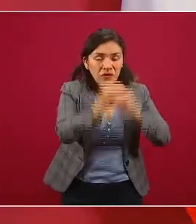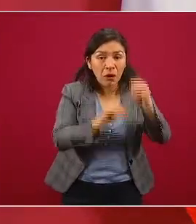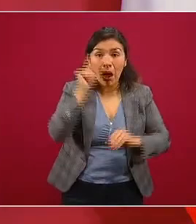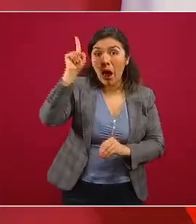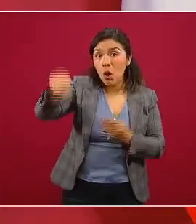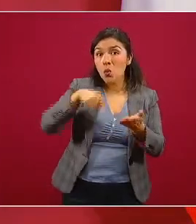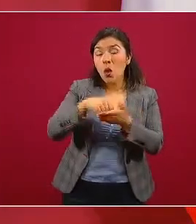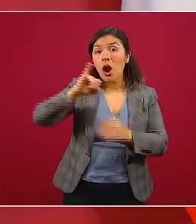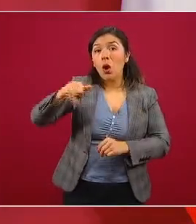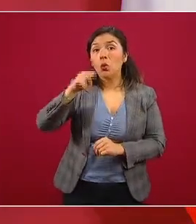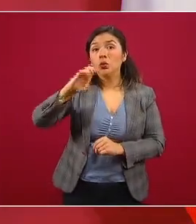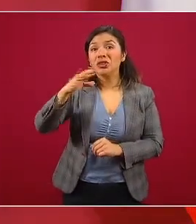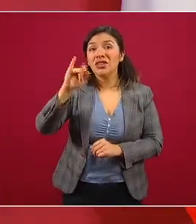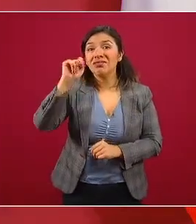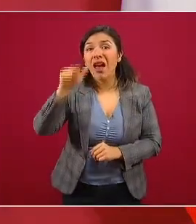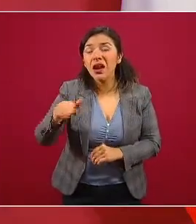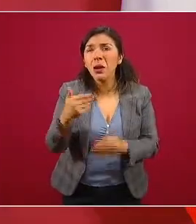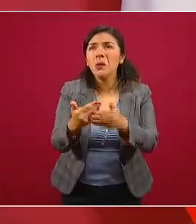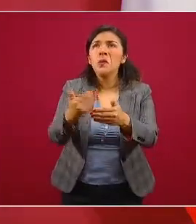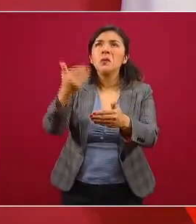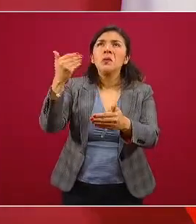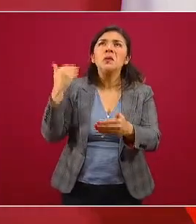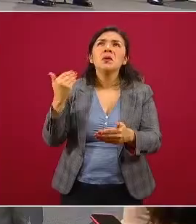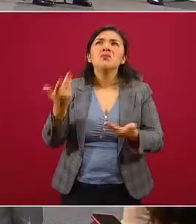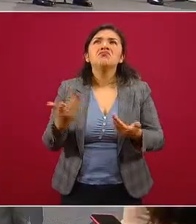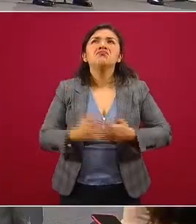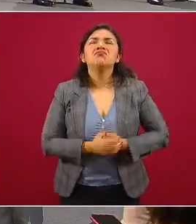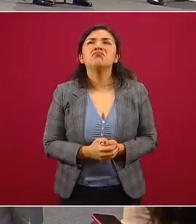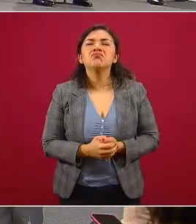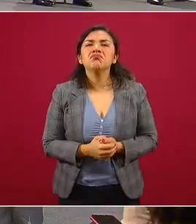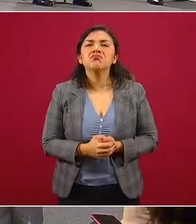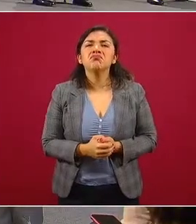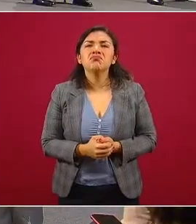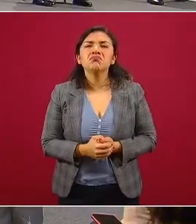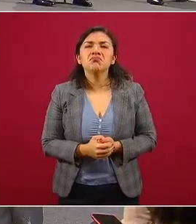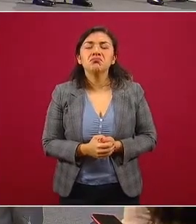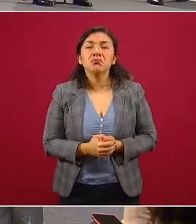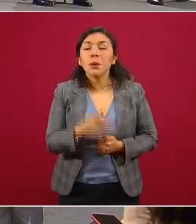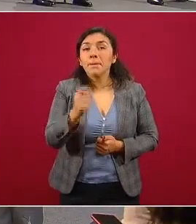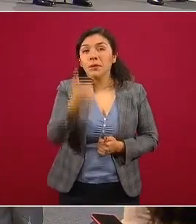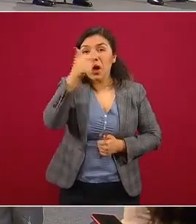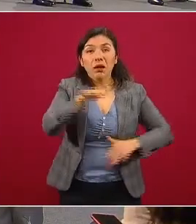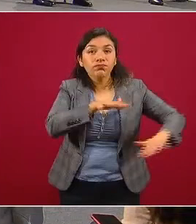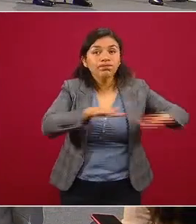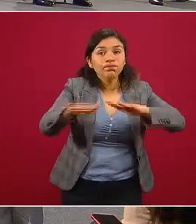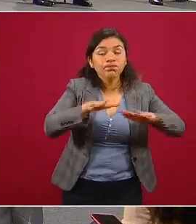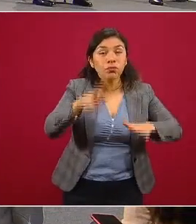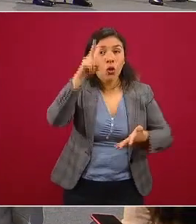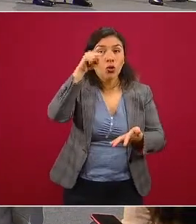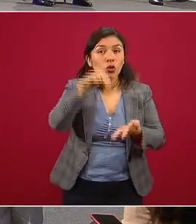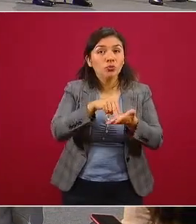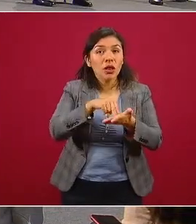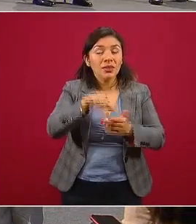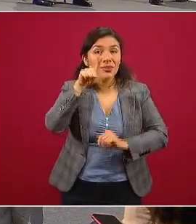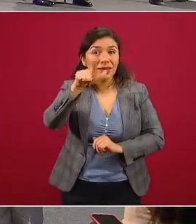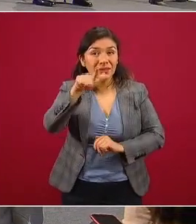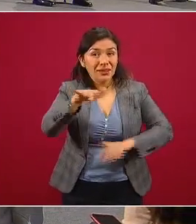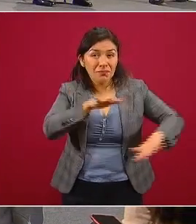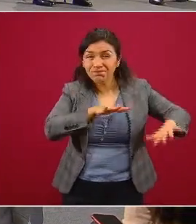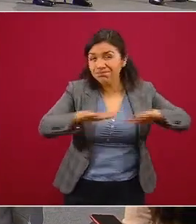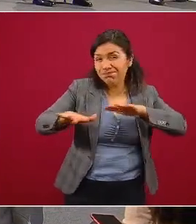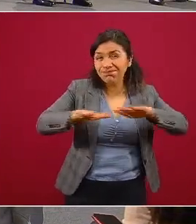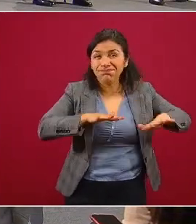Juchitán, desde el temblor del